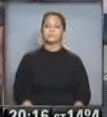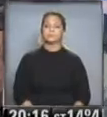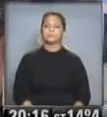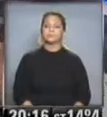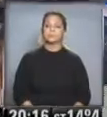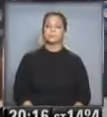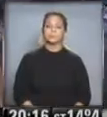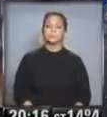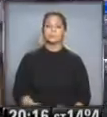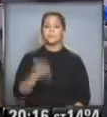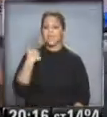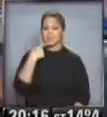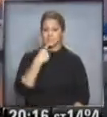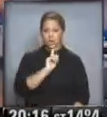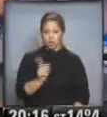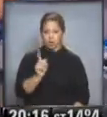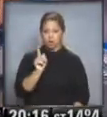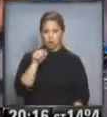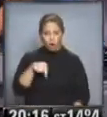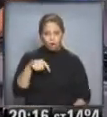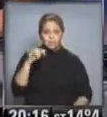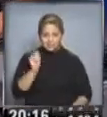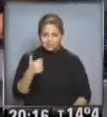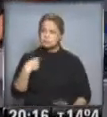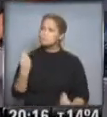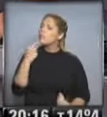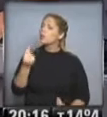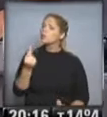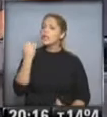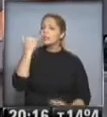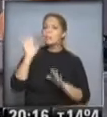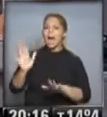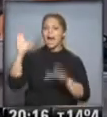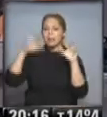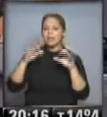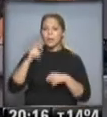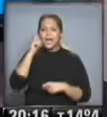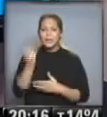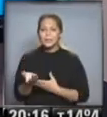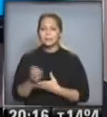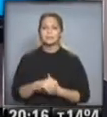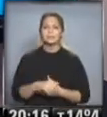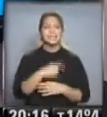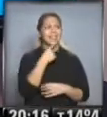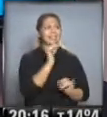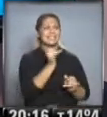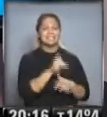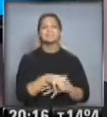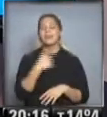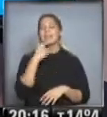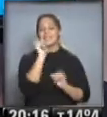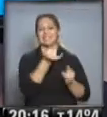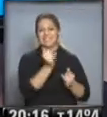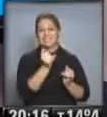ayer me dijo que no. Hoy me tiene que decir que sí. ¿Para de llover, Gabriel Andrietti? A ver, Gabi. Decile que sí. Sí, le voy a decir que